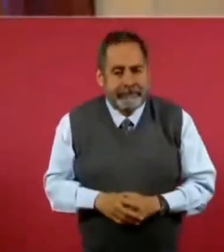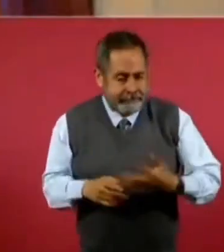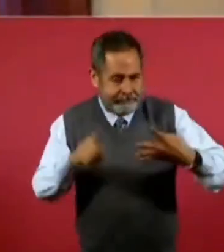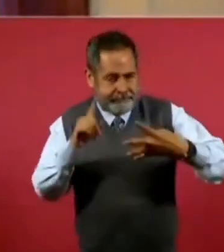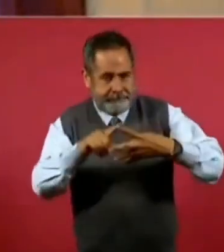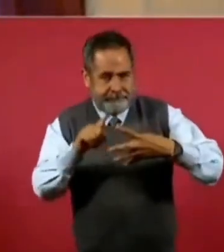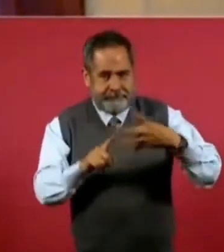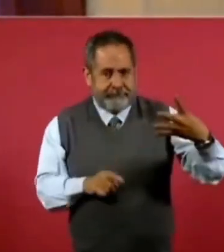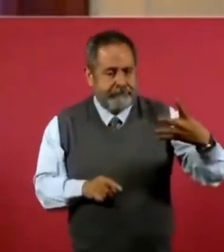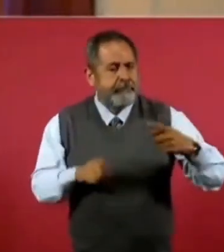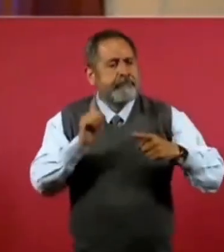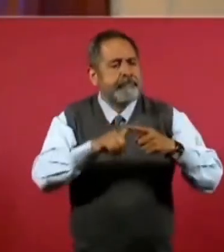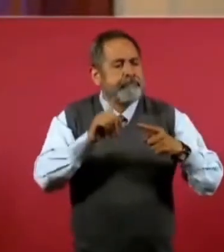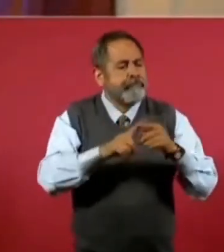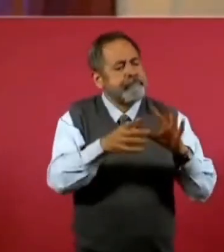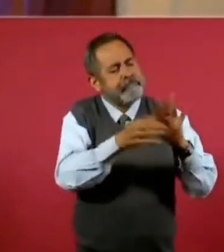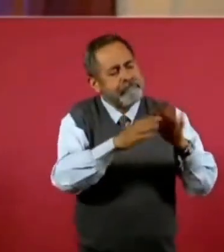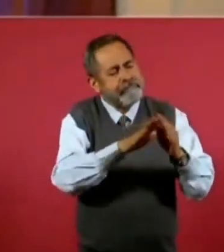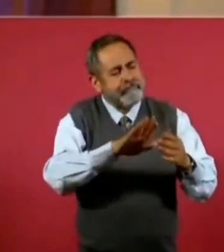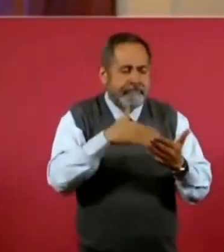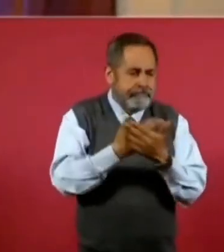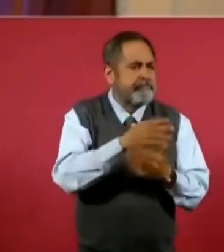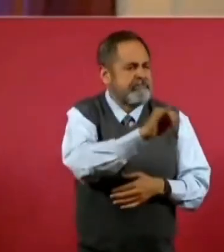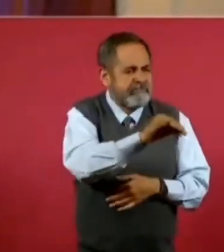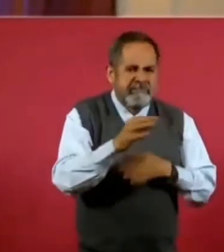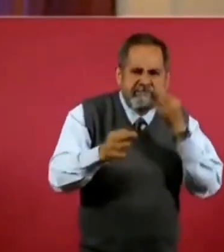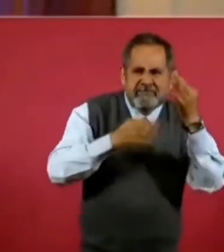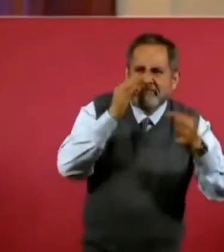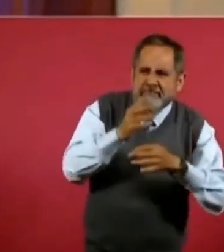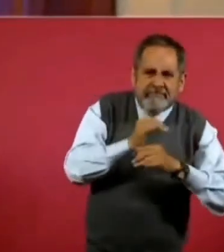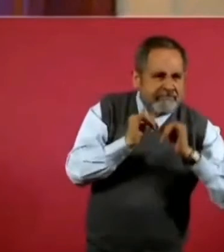4. ¿Quién te convenció de que era importante hacer el reportaje?